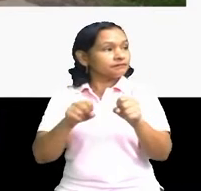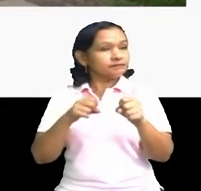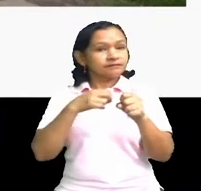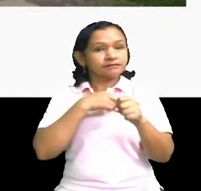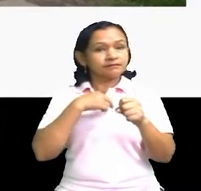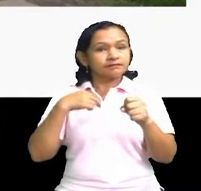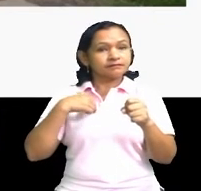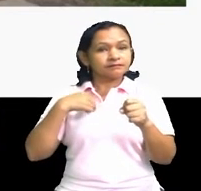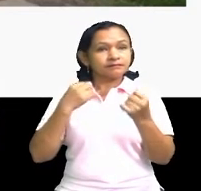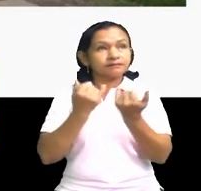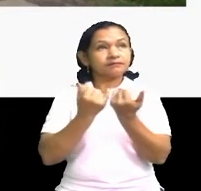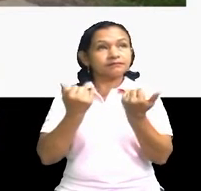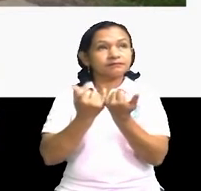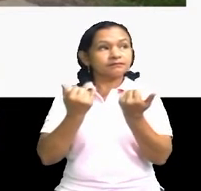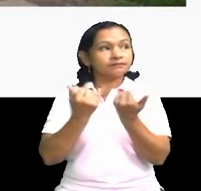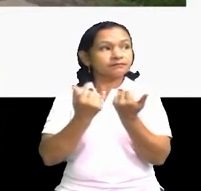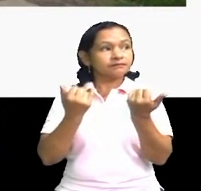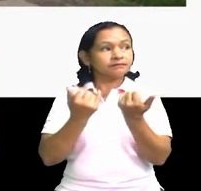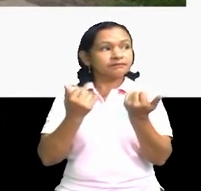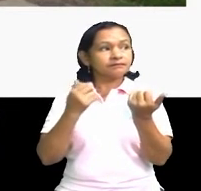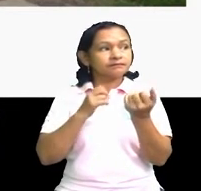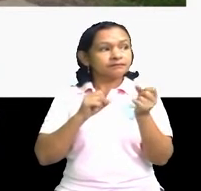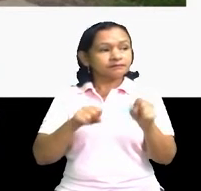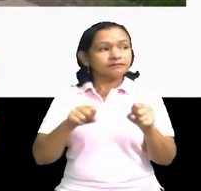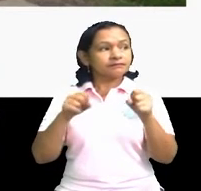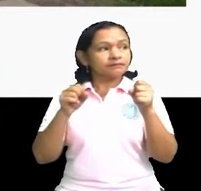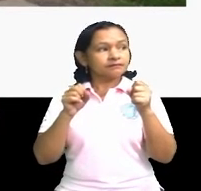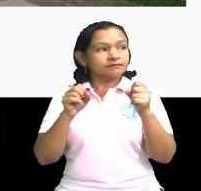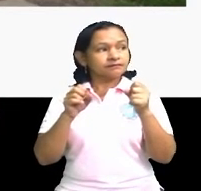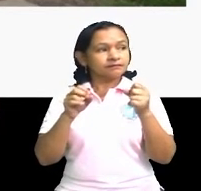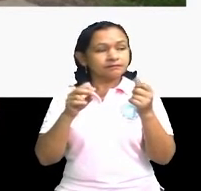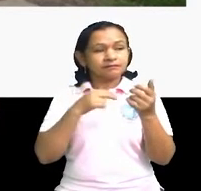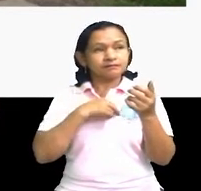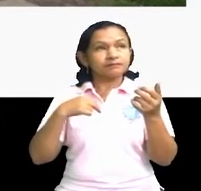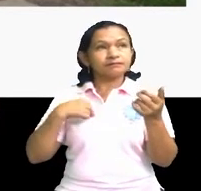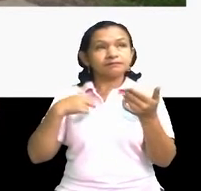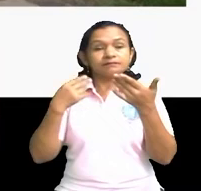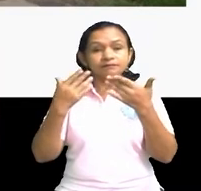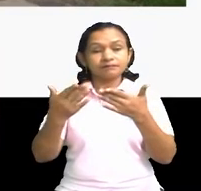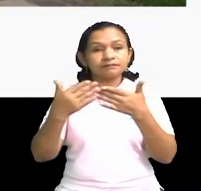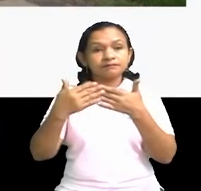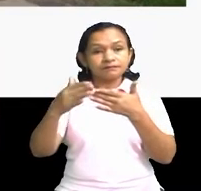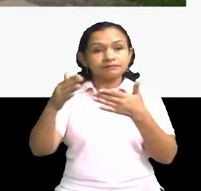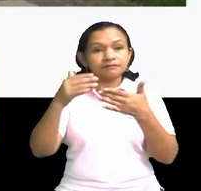Precisamente. Ahí donde. Eso es en Estelí. En Estelí. ¿Verdad?